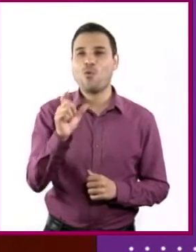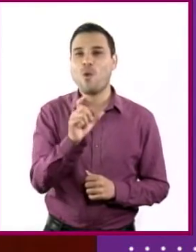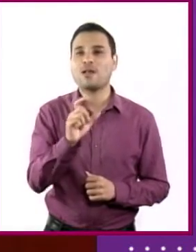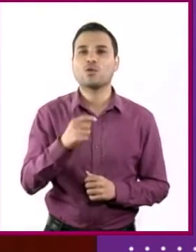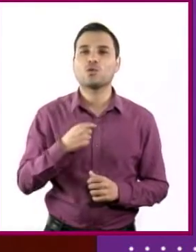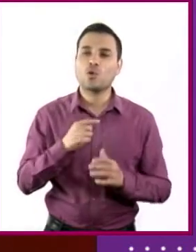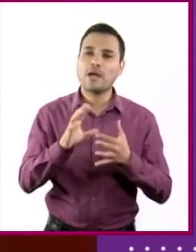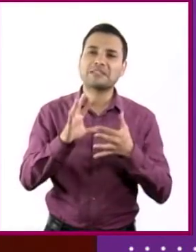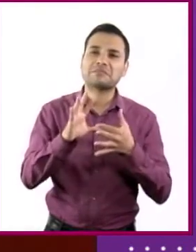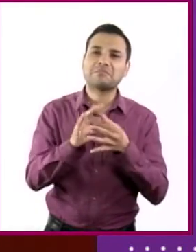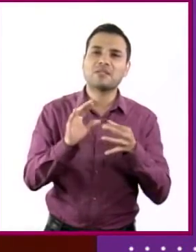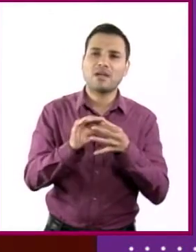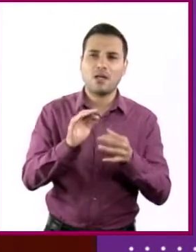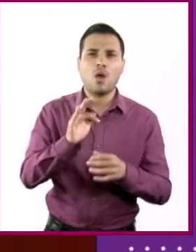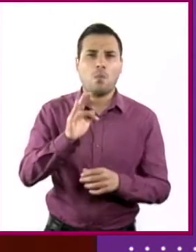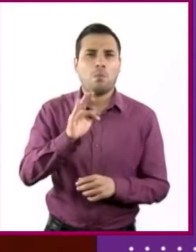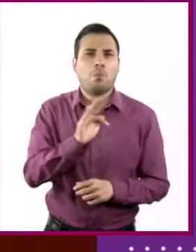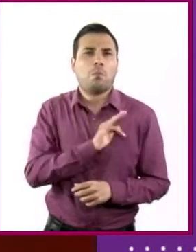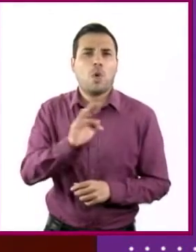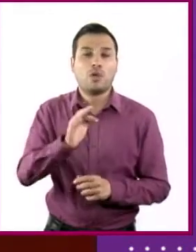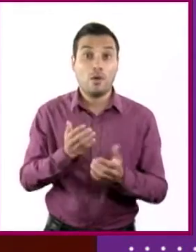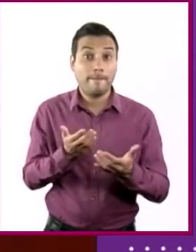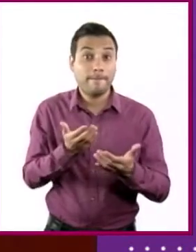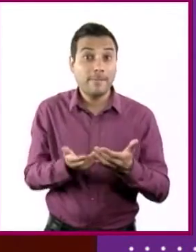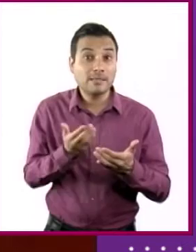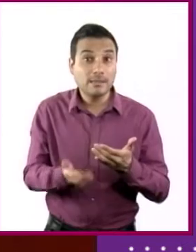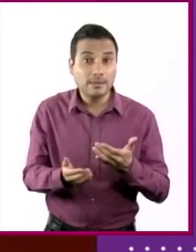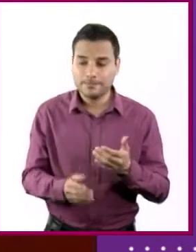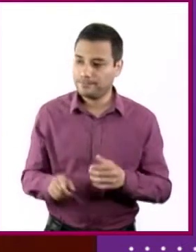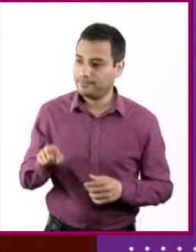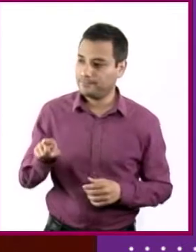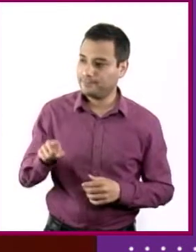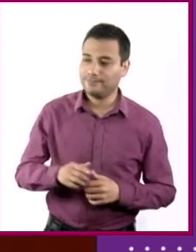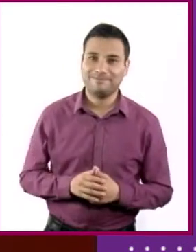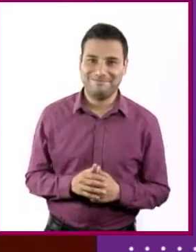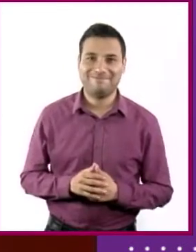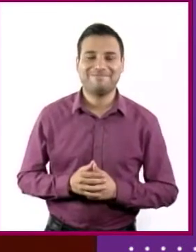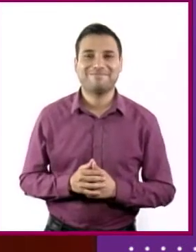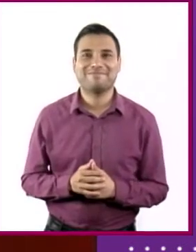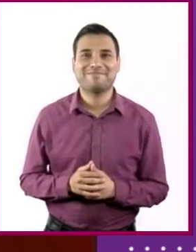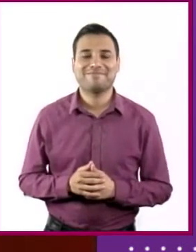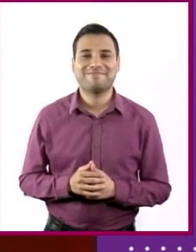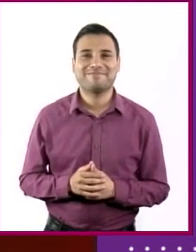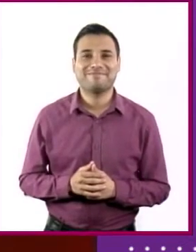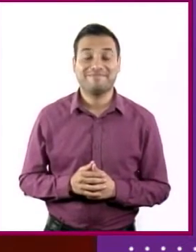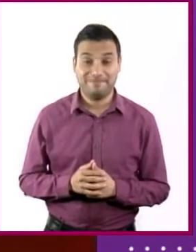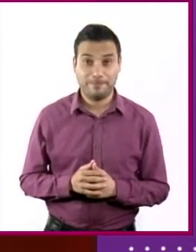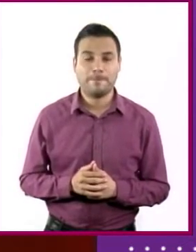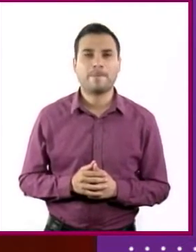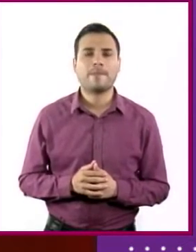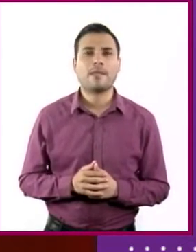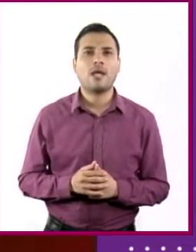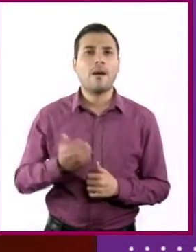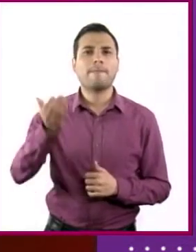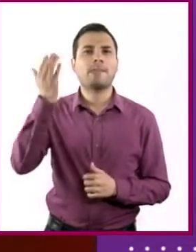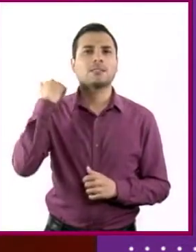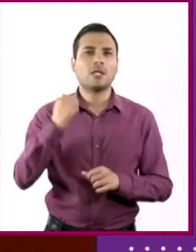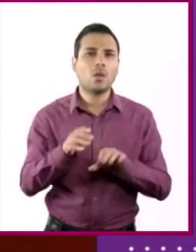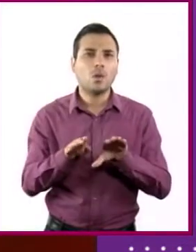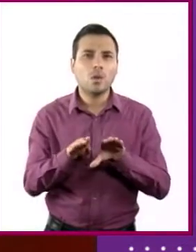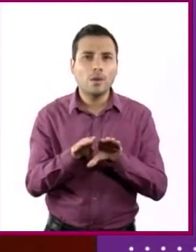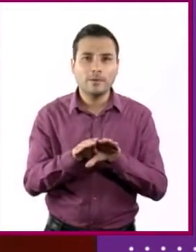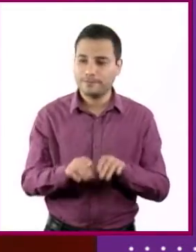podemos hacer algo en presente, decimos I can. Y si queremos decirlo en